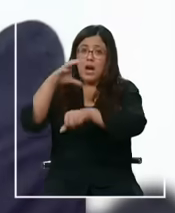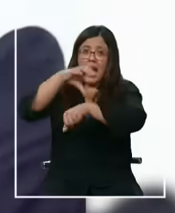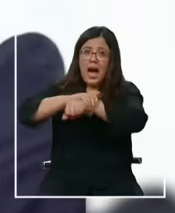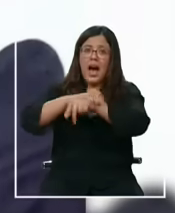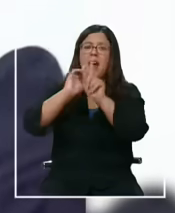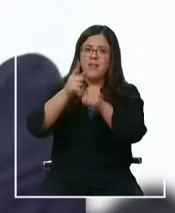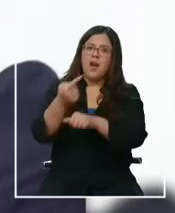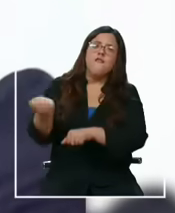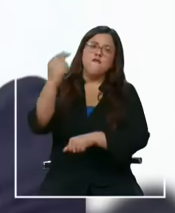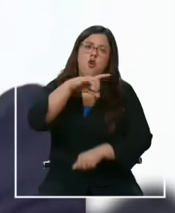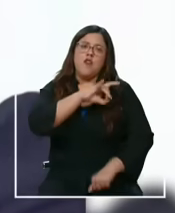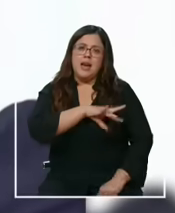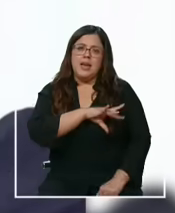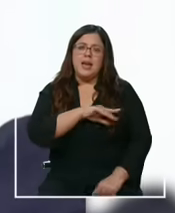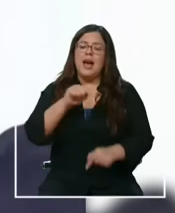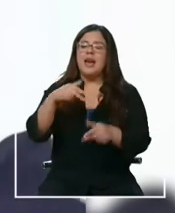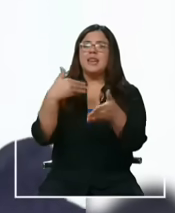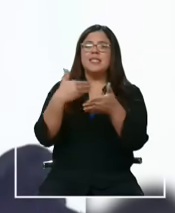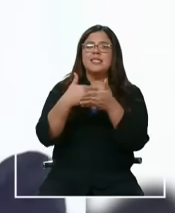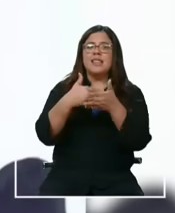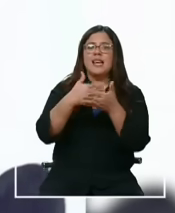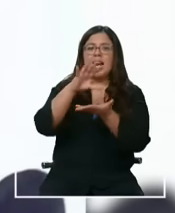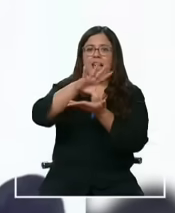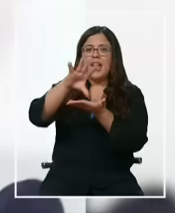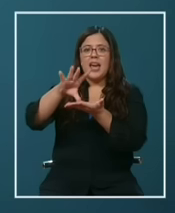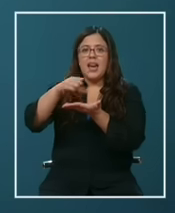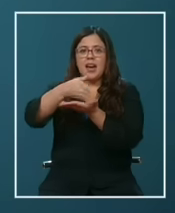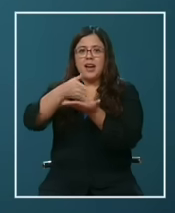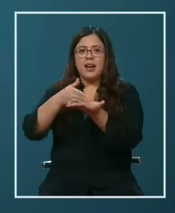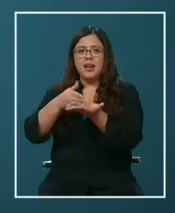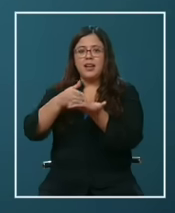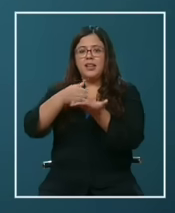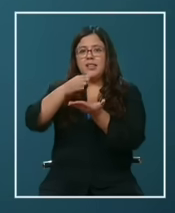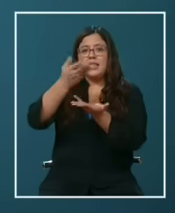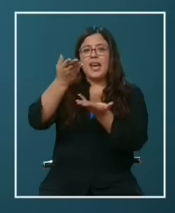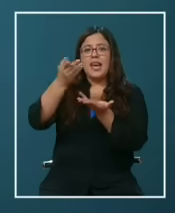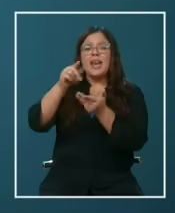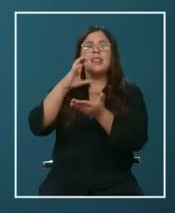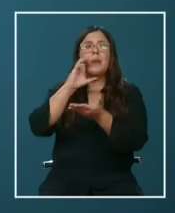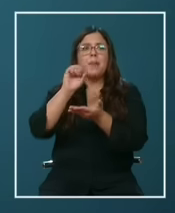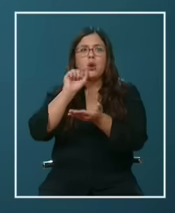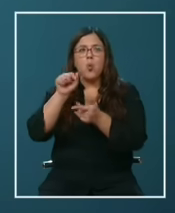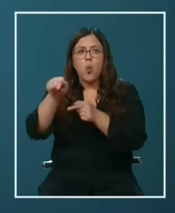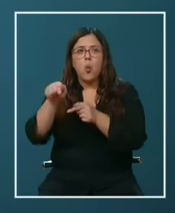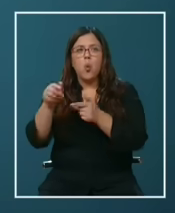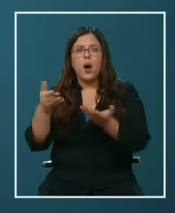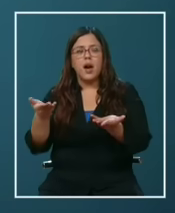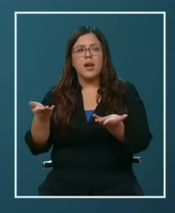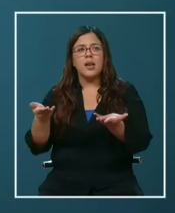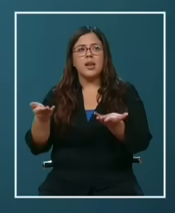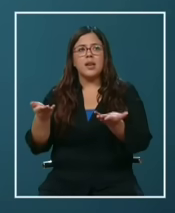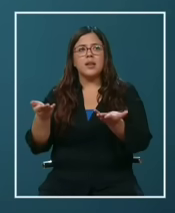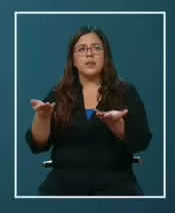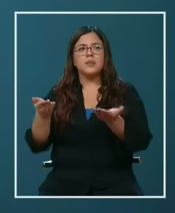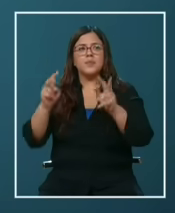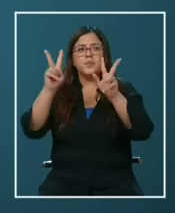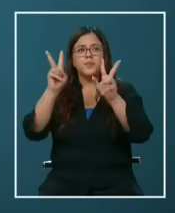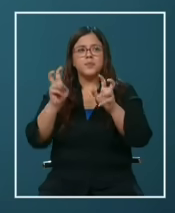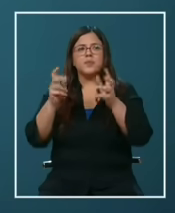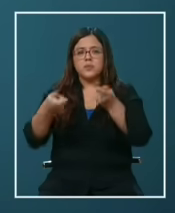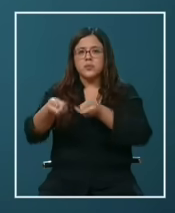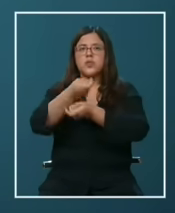capturado está muy cerca la frontera con Perú hay un intercambio de de comercio eh